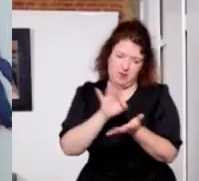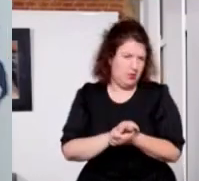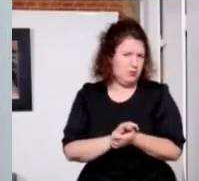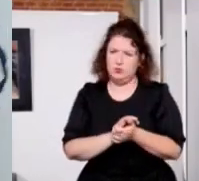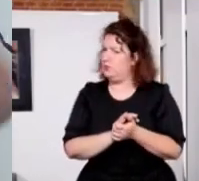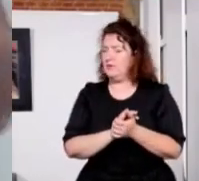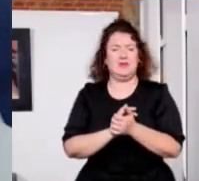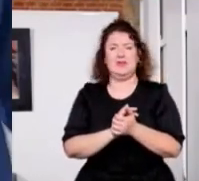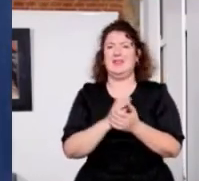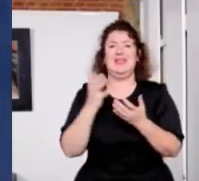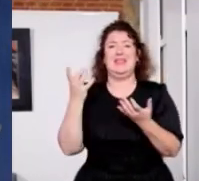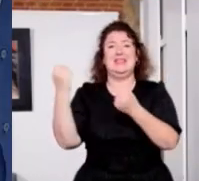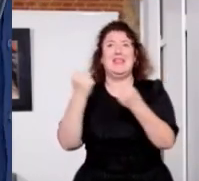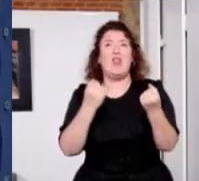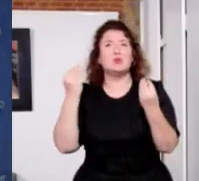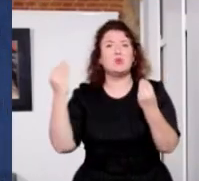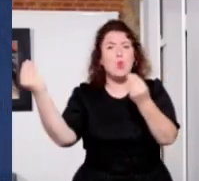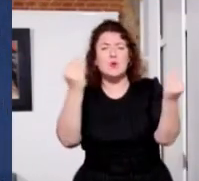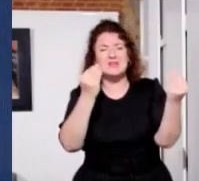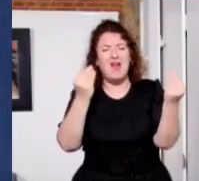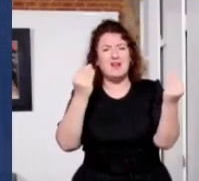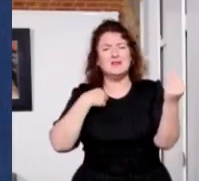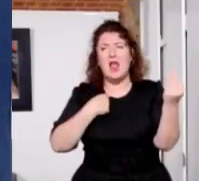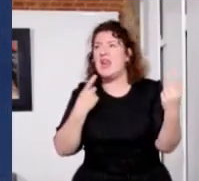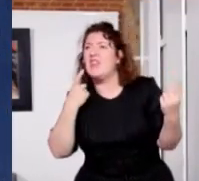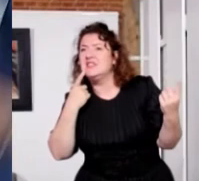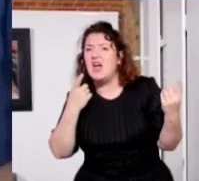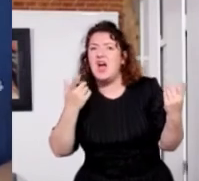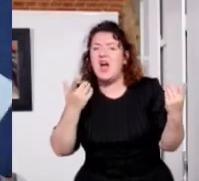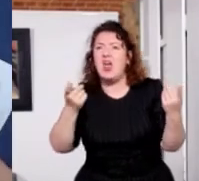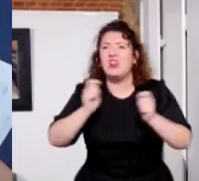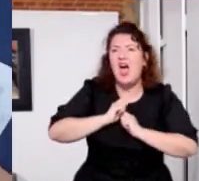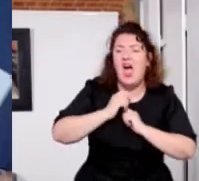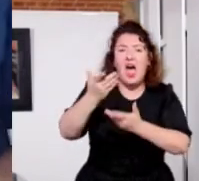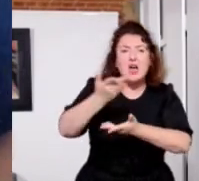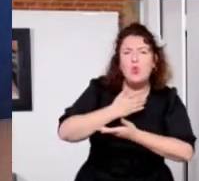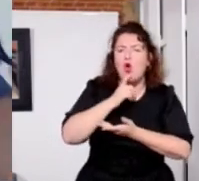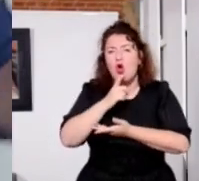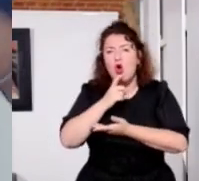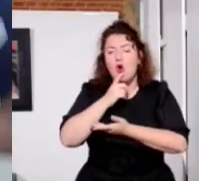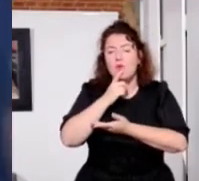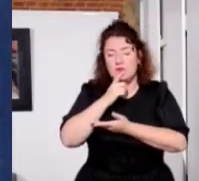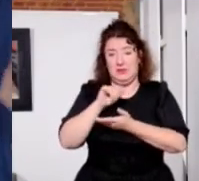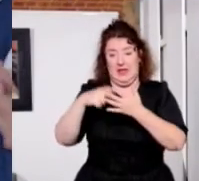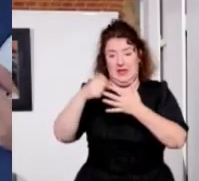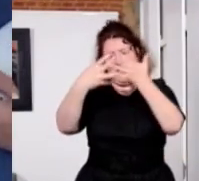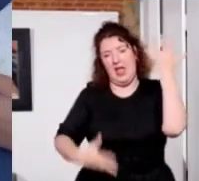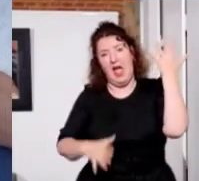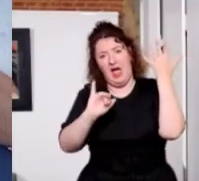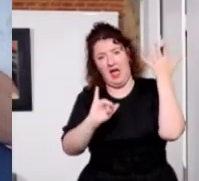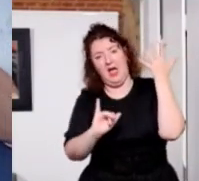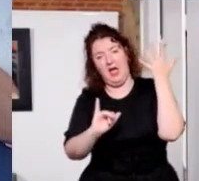muchas entidades que ofrecen servicios y muchas veces necesitamos a alguien que nos preste un servicio como entidad, como voluntarios, como